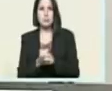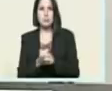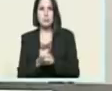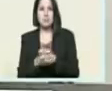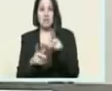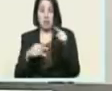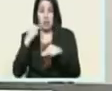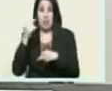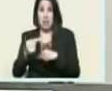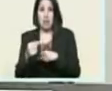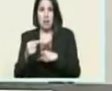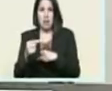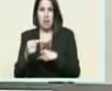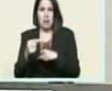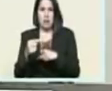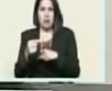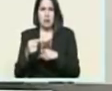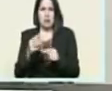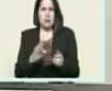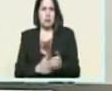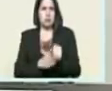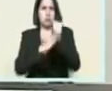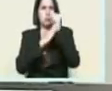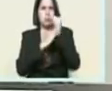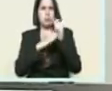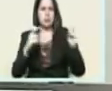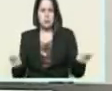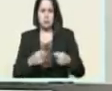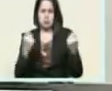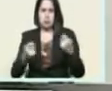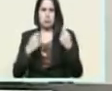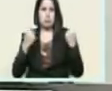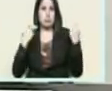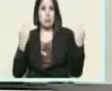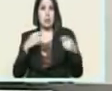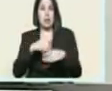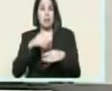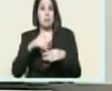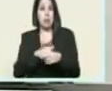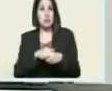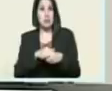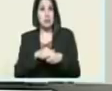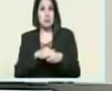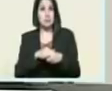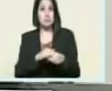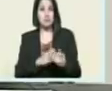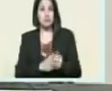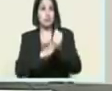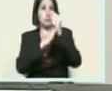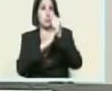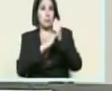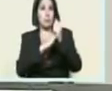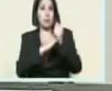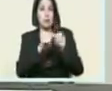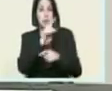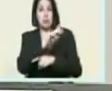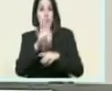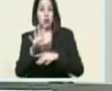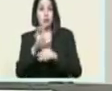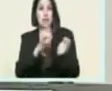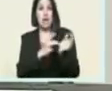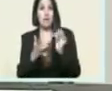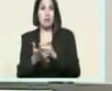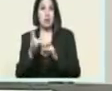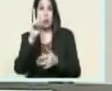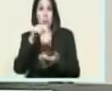Y luego desde que dirigió el comando de campaña, que llevó la elección del 14 de abril